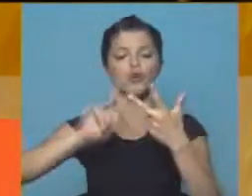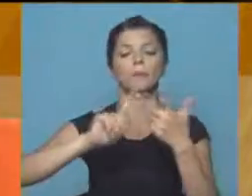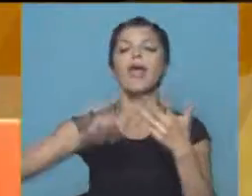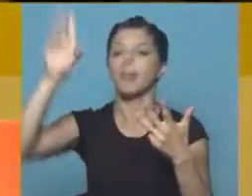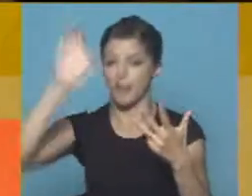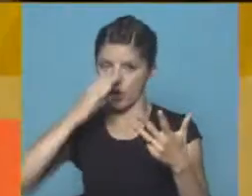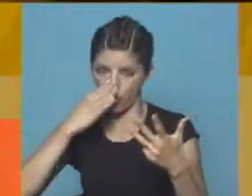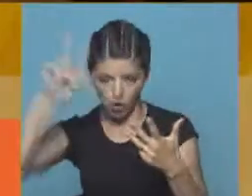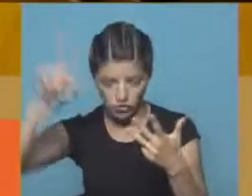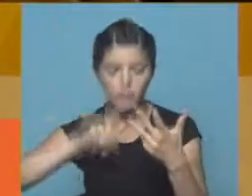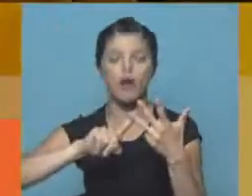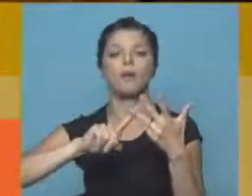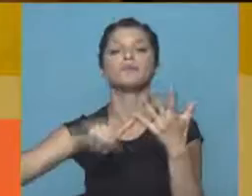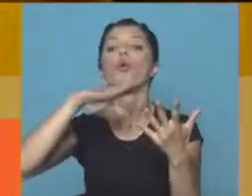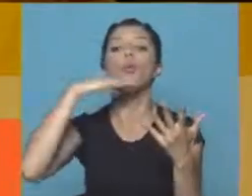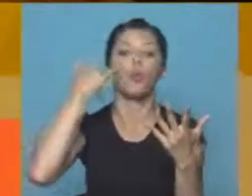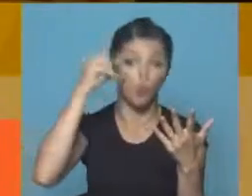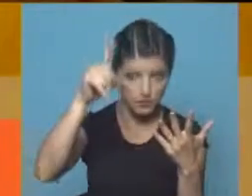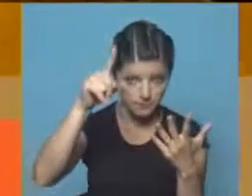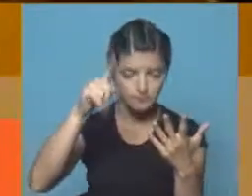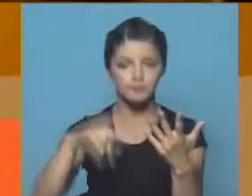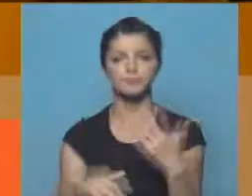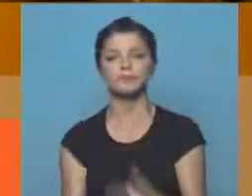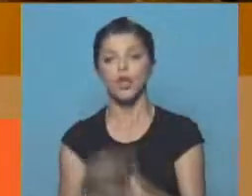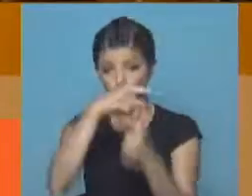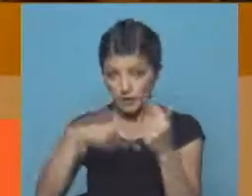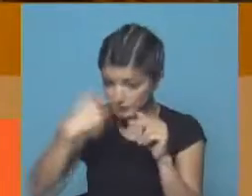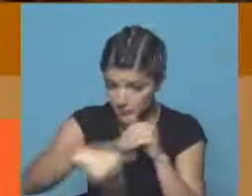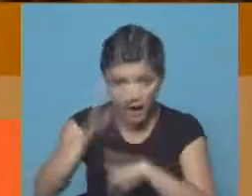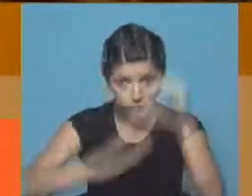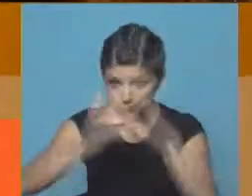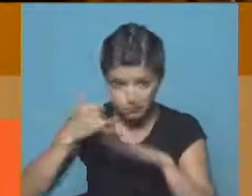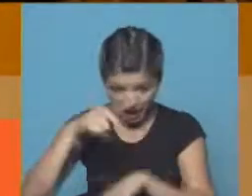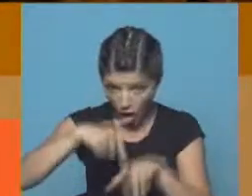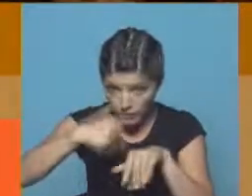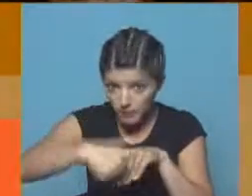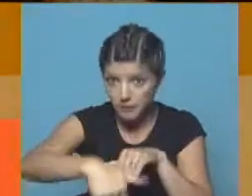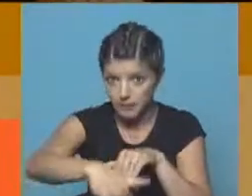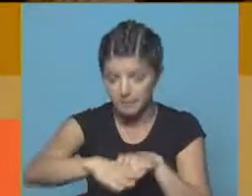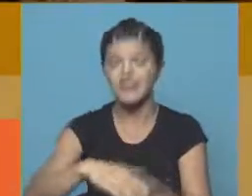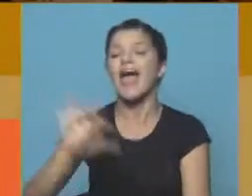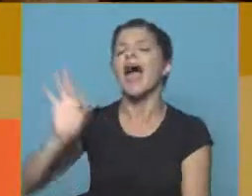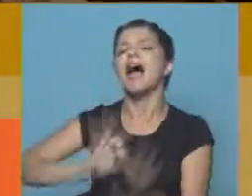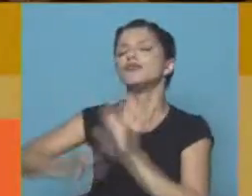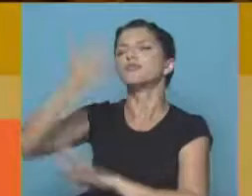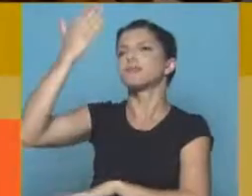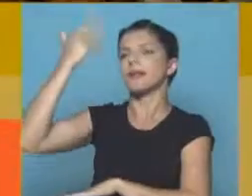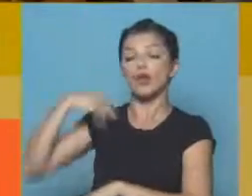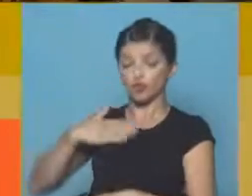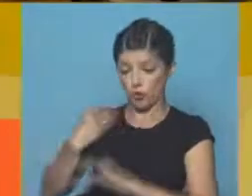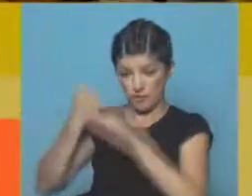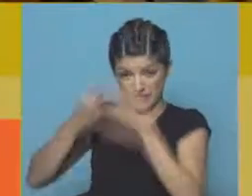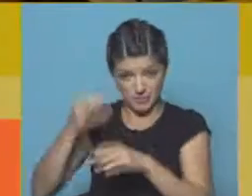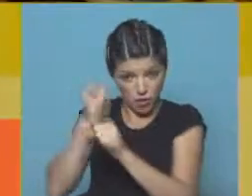Córdoba, la cárcel de Jujuy. Son cárceles que se van a empezar a construir. Ahora, en los últimos años, nosotros cuando llegamos al gobierno, lo único